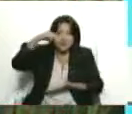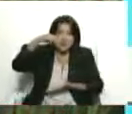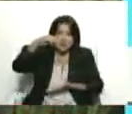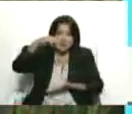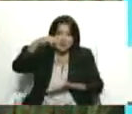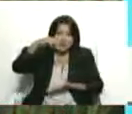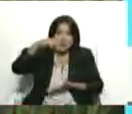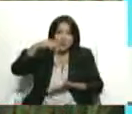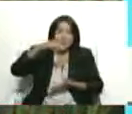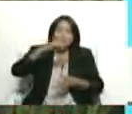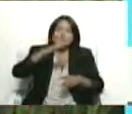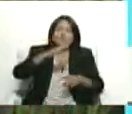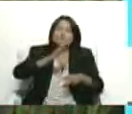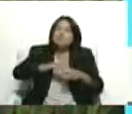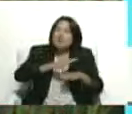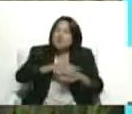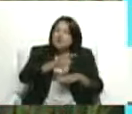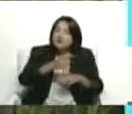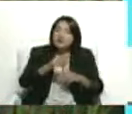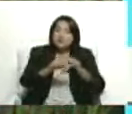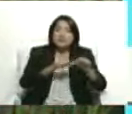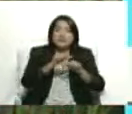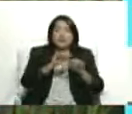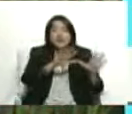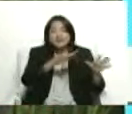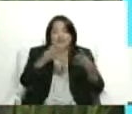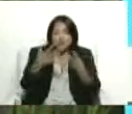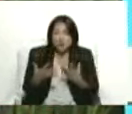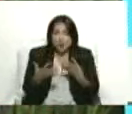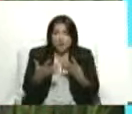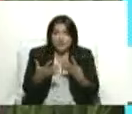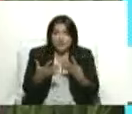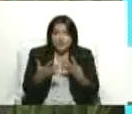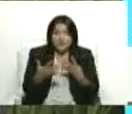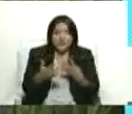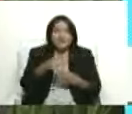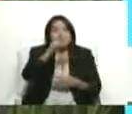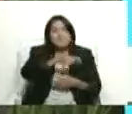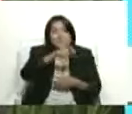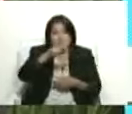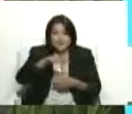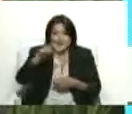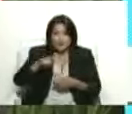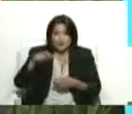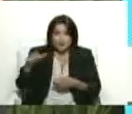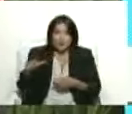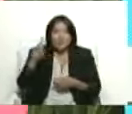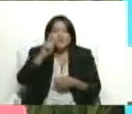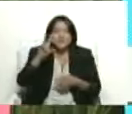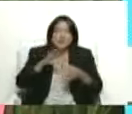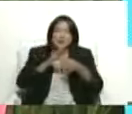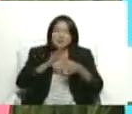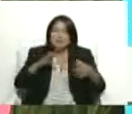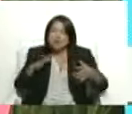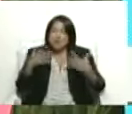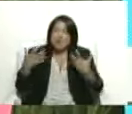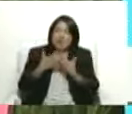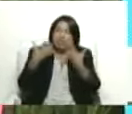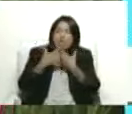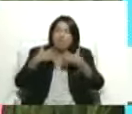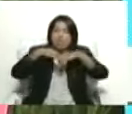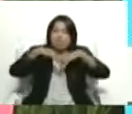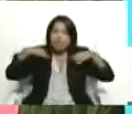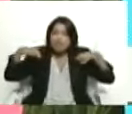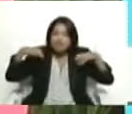porque en el siglo XIX, en los últimos años del siglo XIX, los venezolanos estuvimos desunidos, en guerras intestinas, divididos